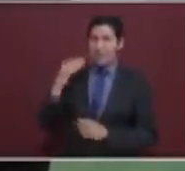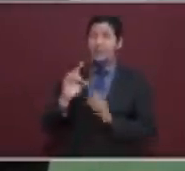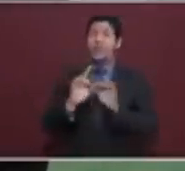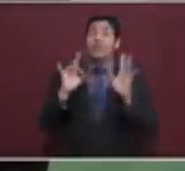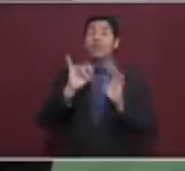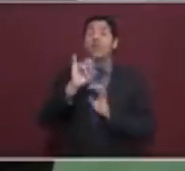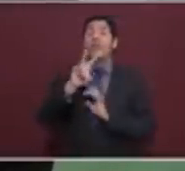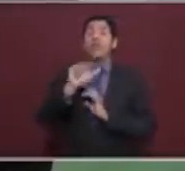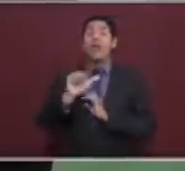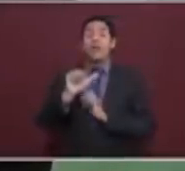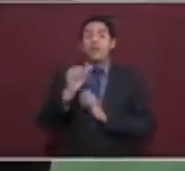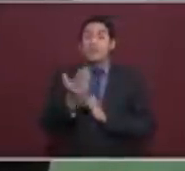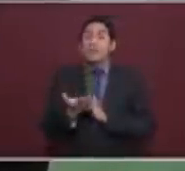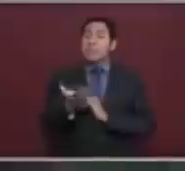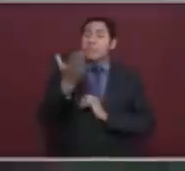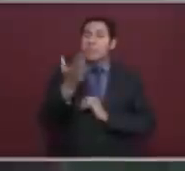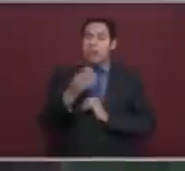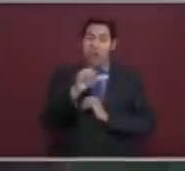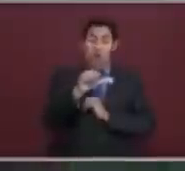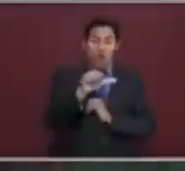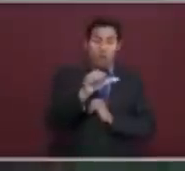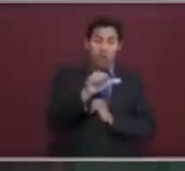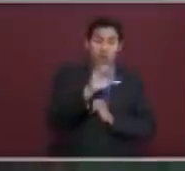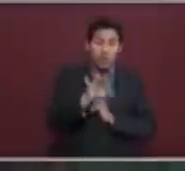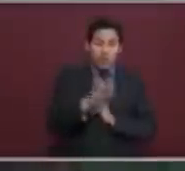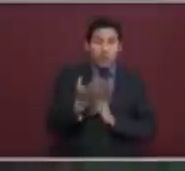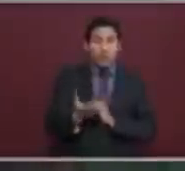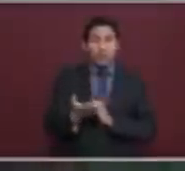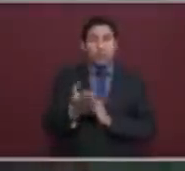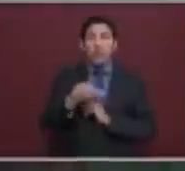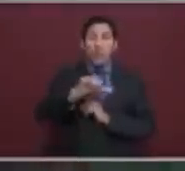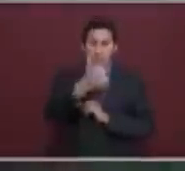del 11 al 16 por ciento